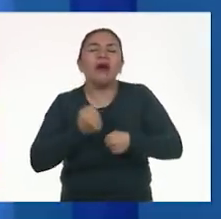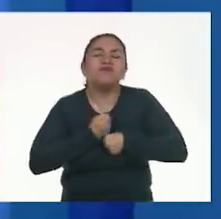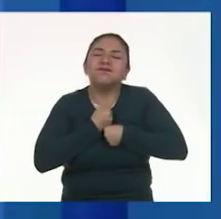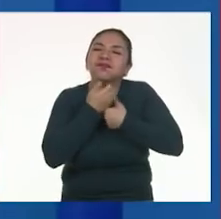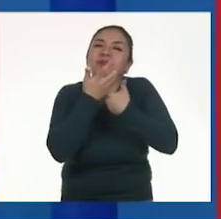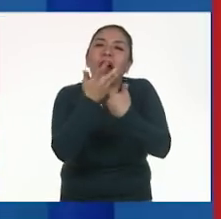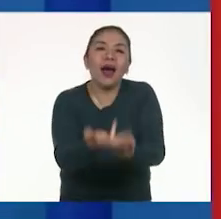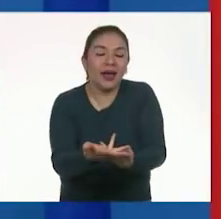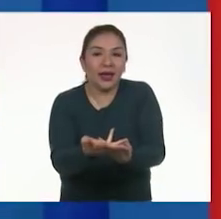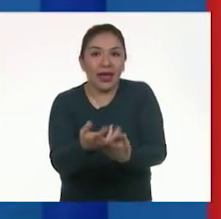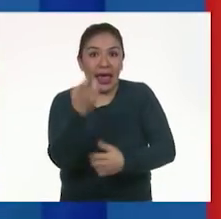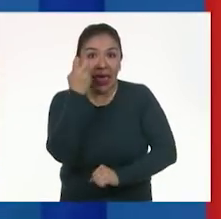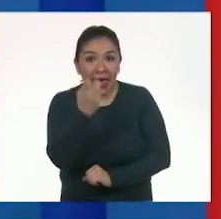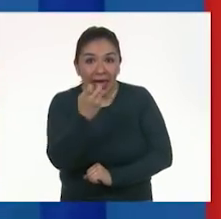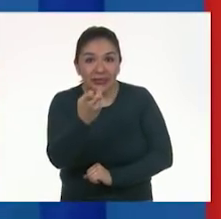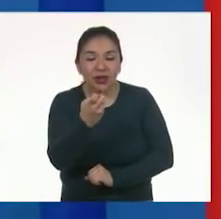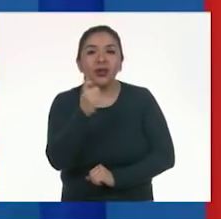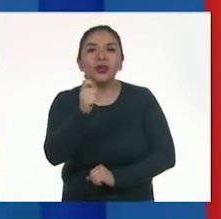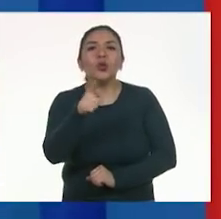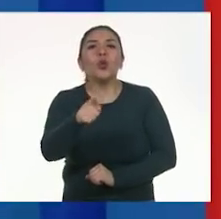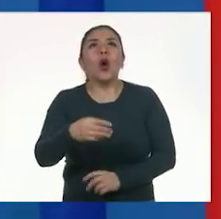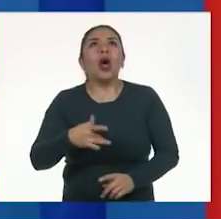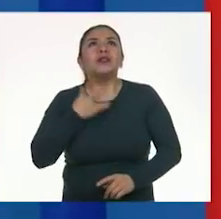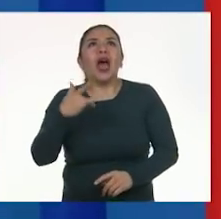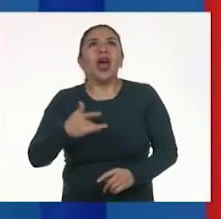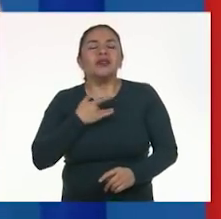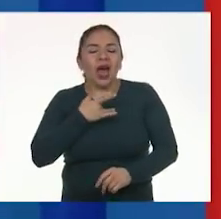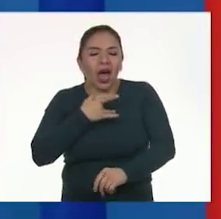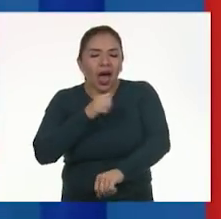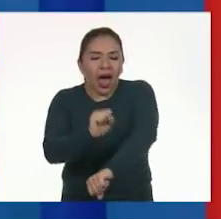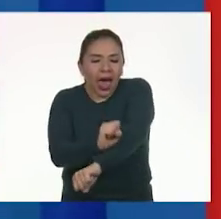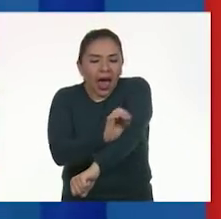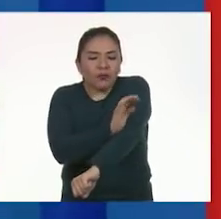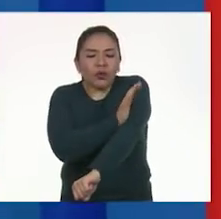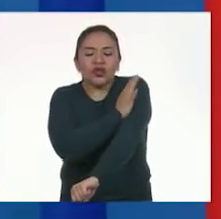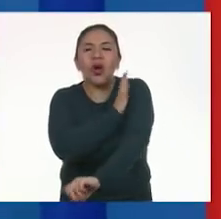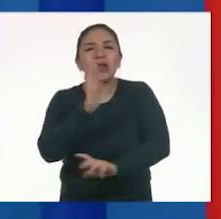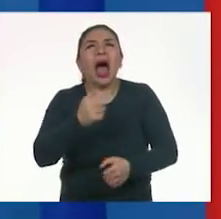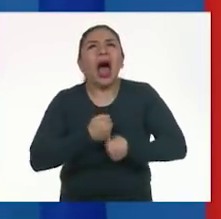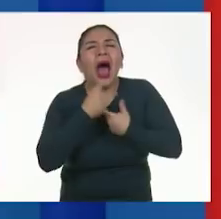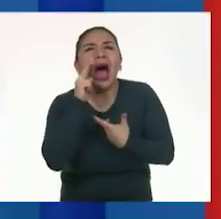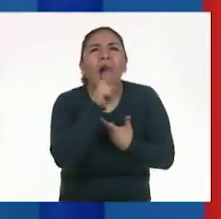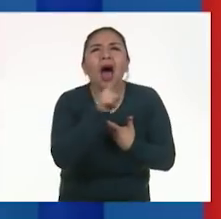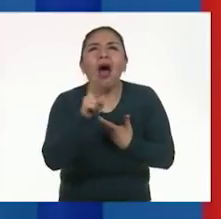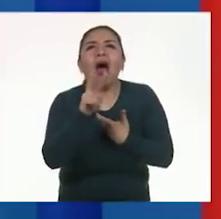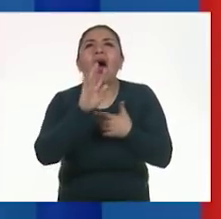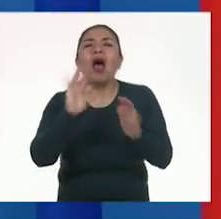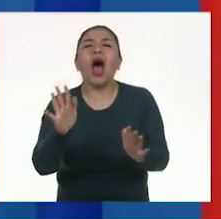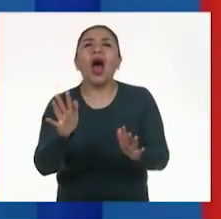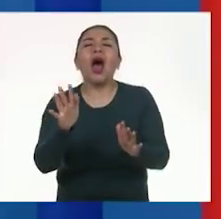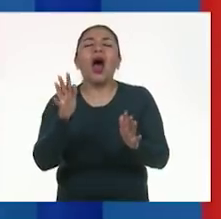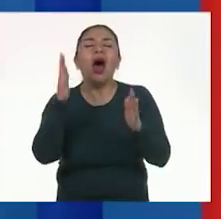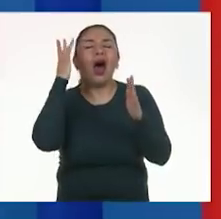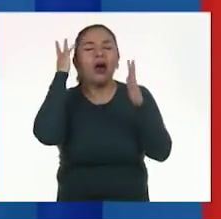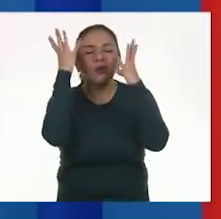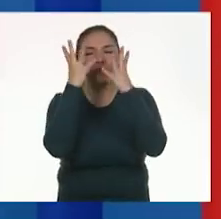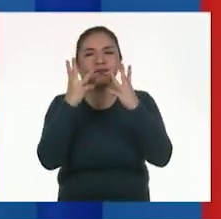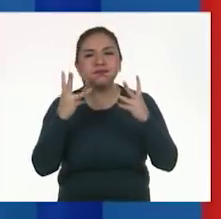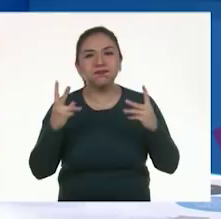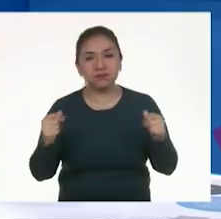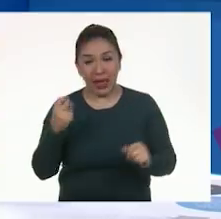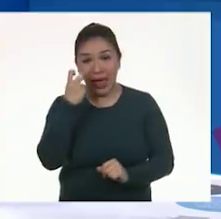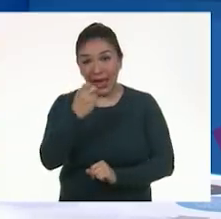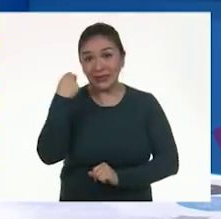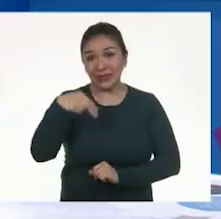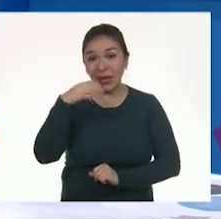Sí. y pues vivirlas y soltar y relajarte y Así es. tranquilizarte. Eso es la catarsis. Se le